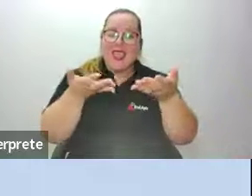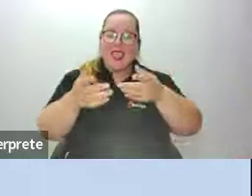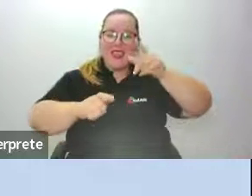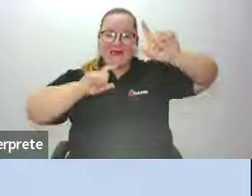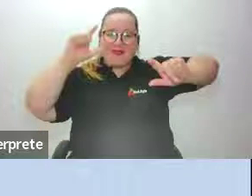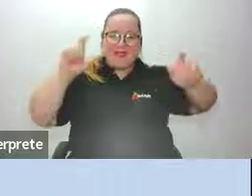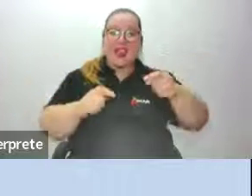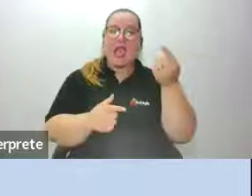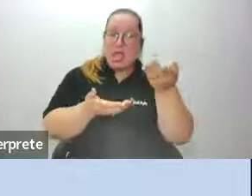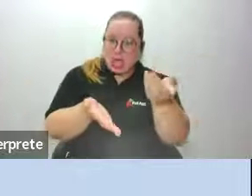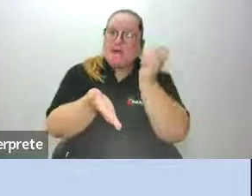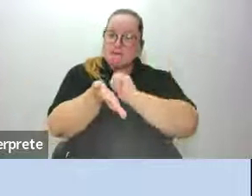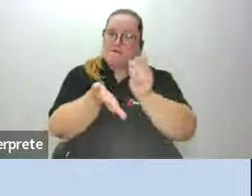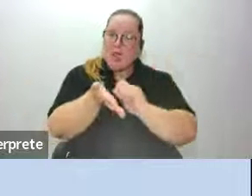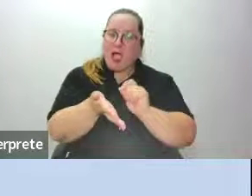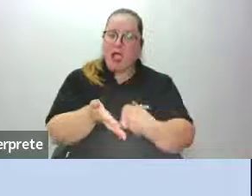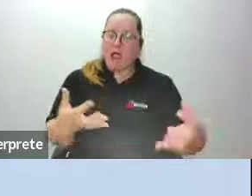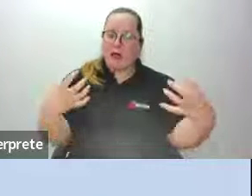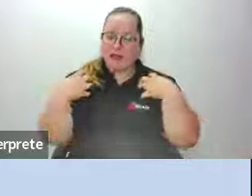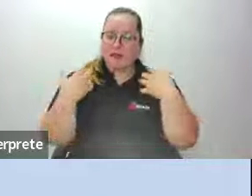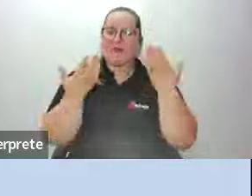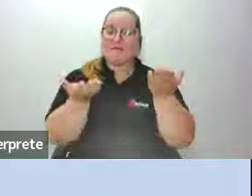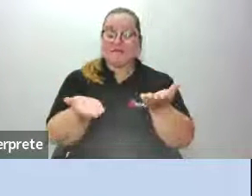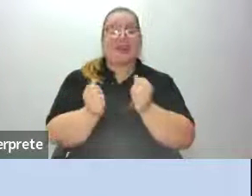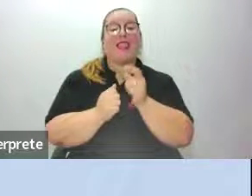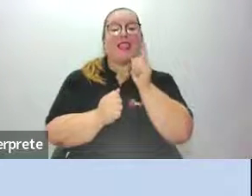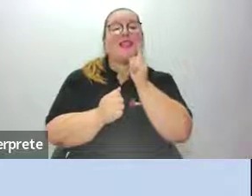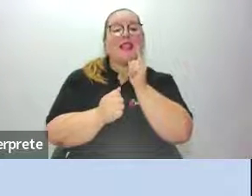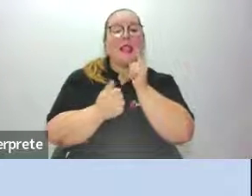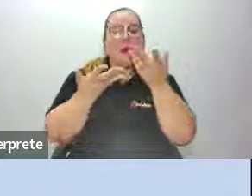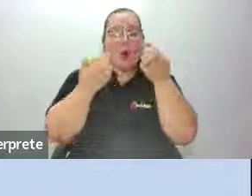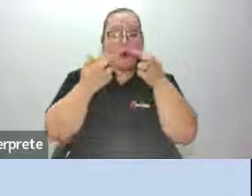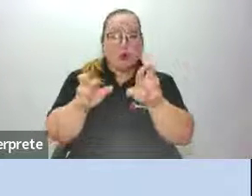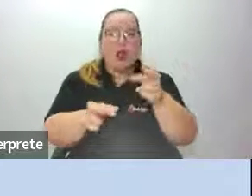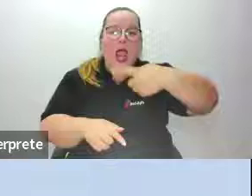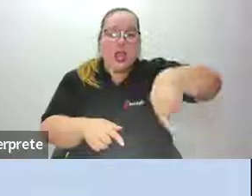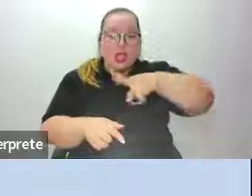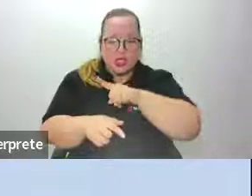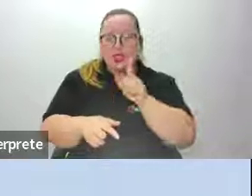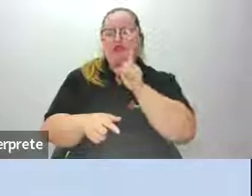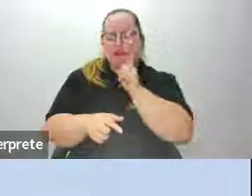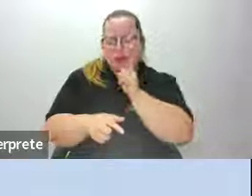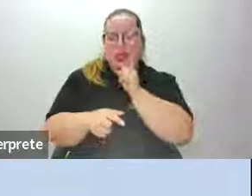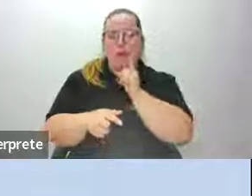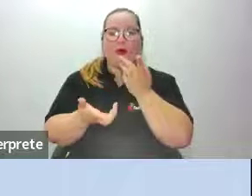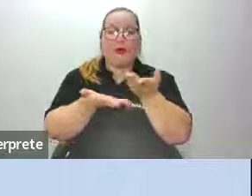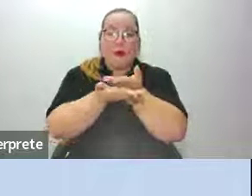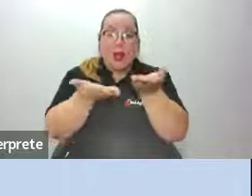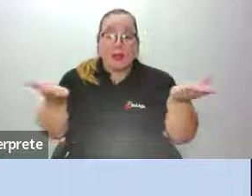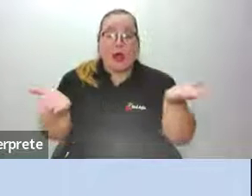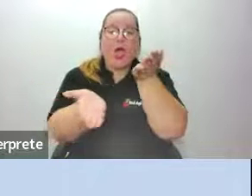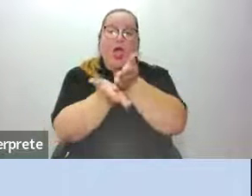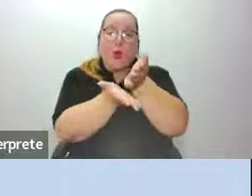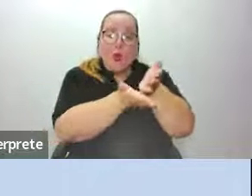escribió. Tenemos esas posibilidades y estos recursos a disposición, ¿cierto?, para todas las escuelas,